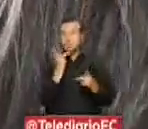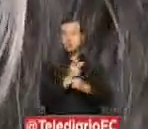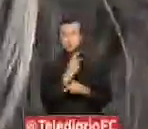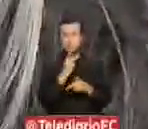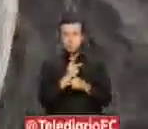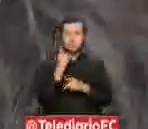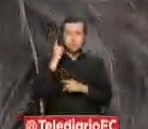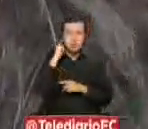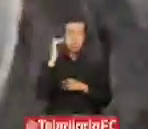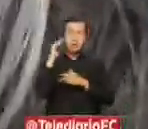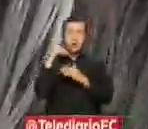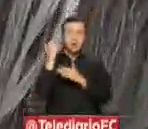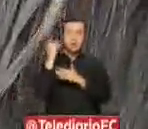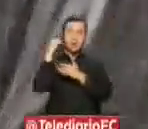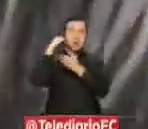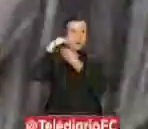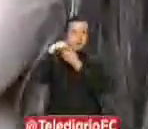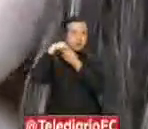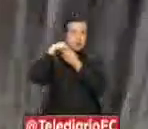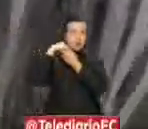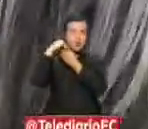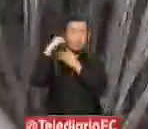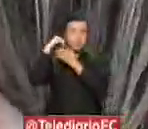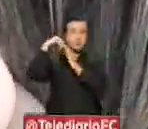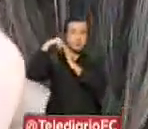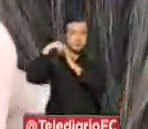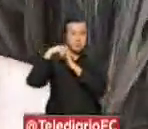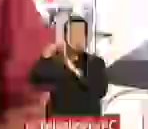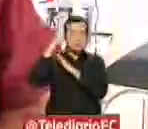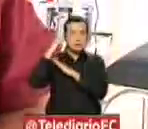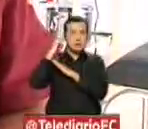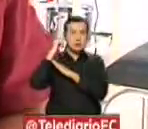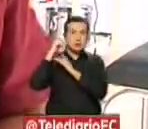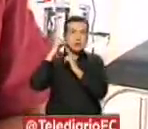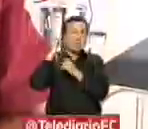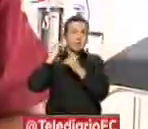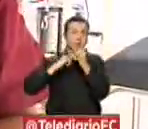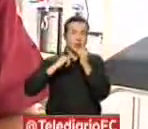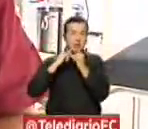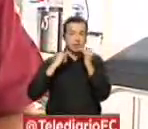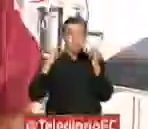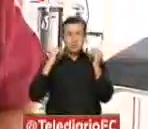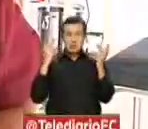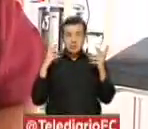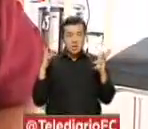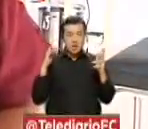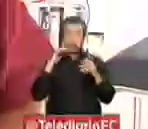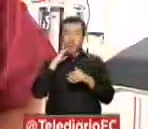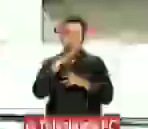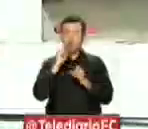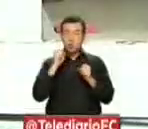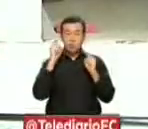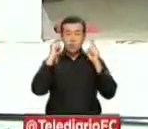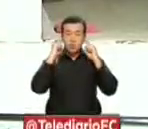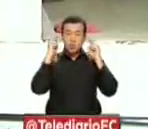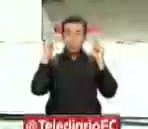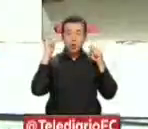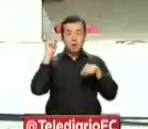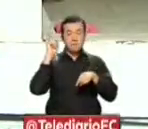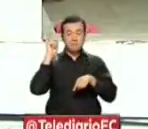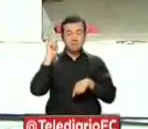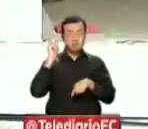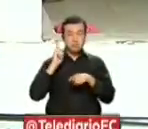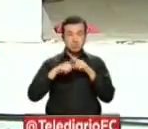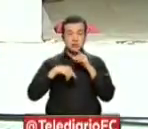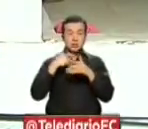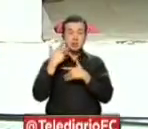del pabellón externo, puede llegar a oído medio y después a oído interno. Cuando ya la afección es muy severa, sí puede llegar